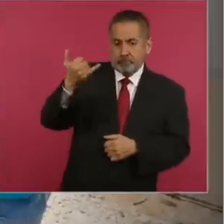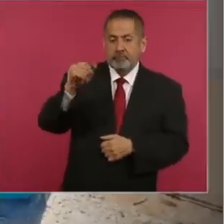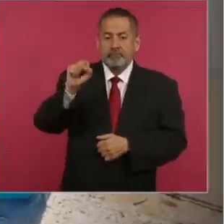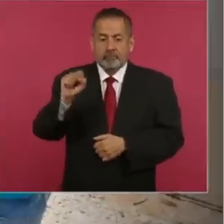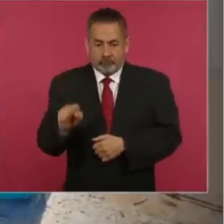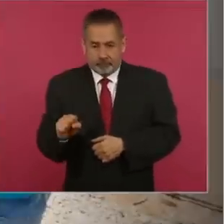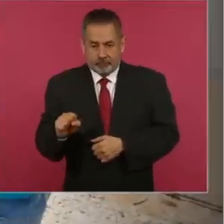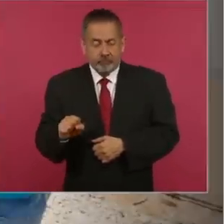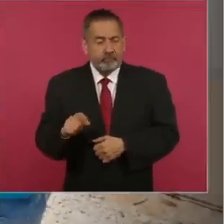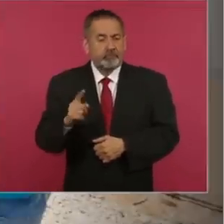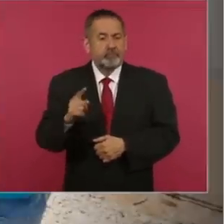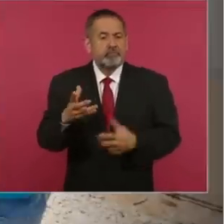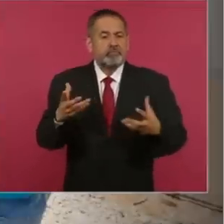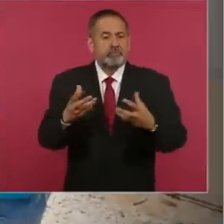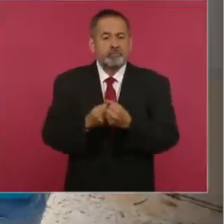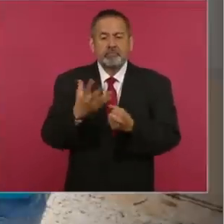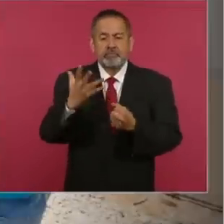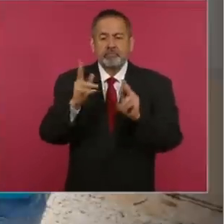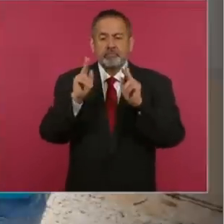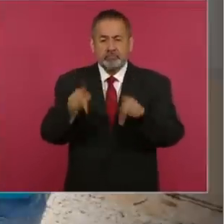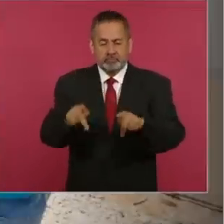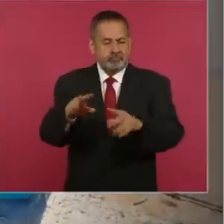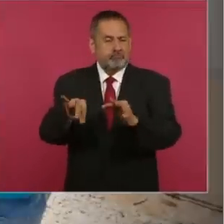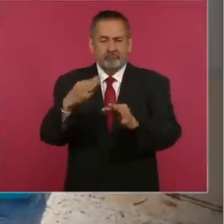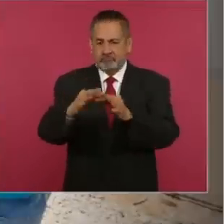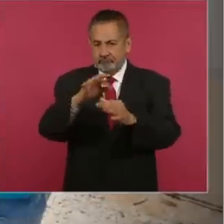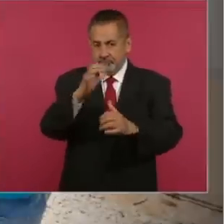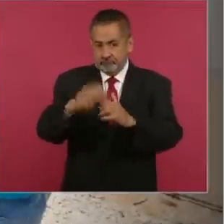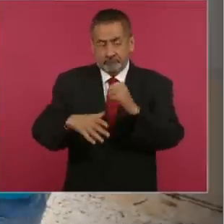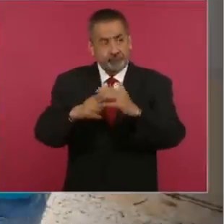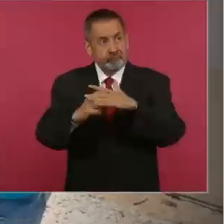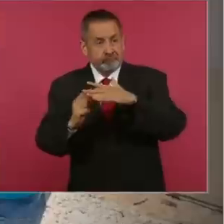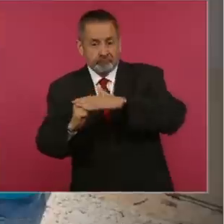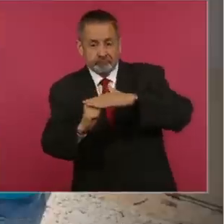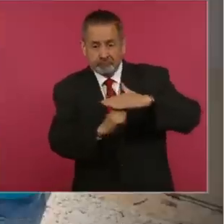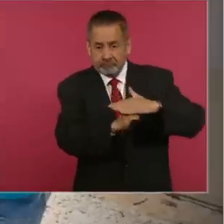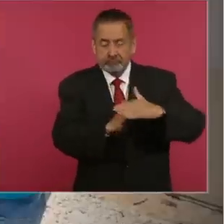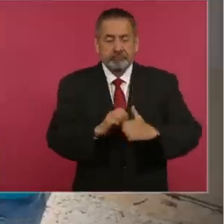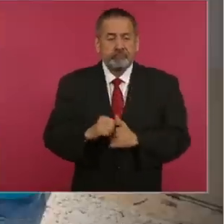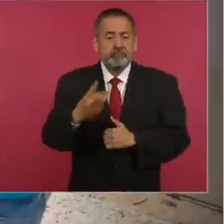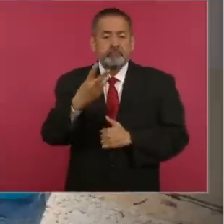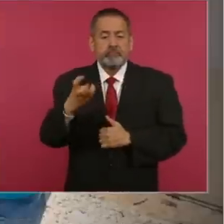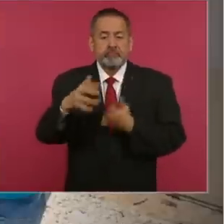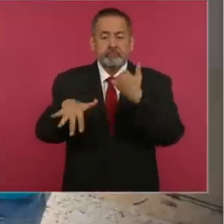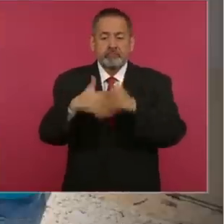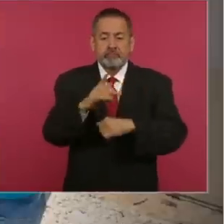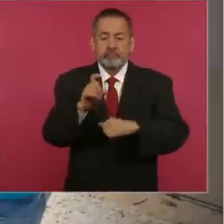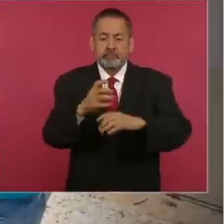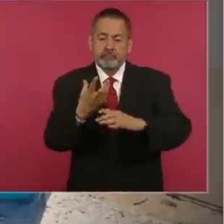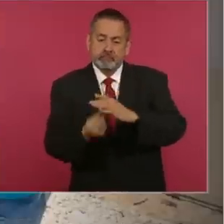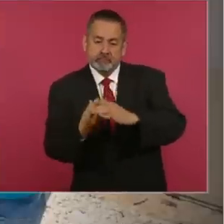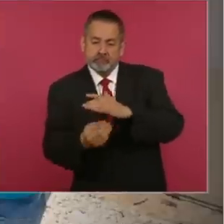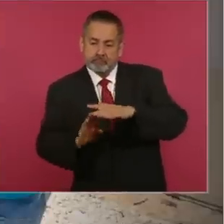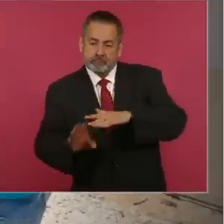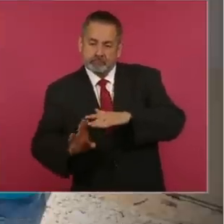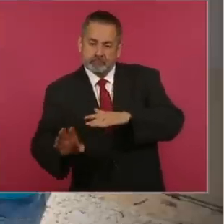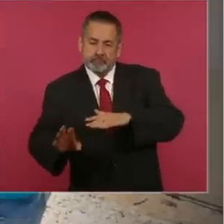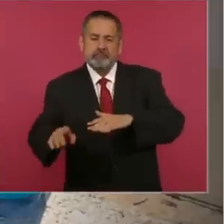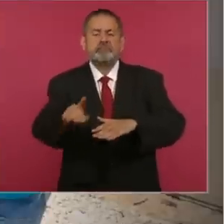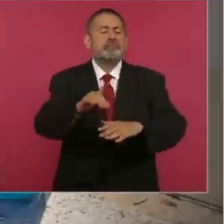sur Los cinco viaductos terminados, 315 drenajes transversales de 325